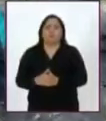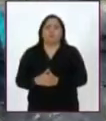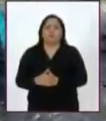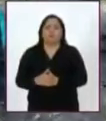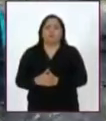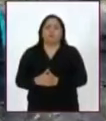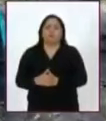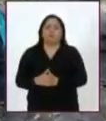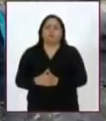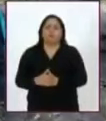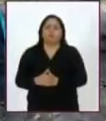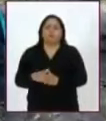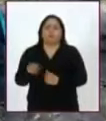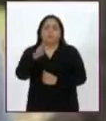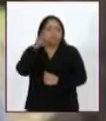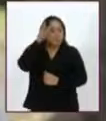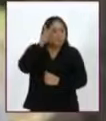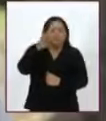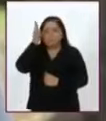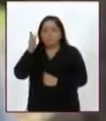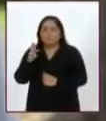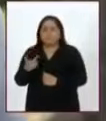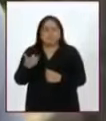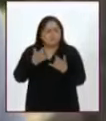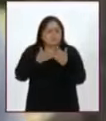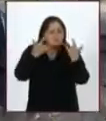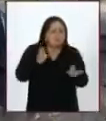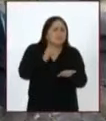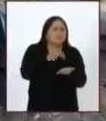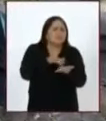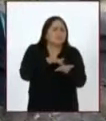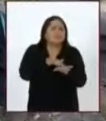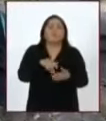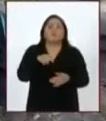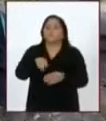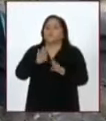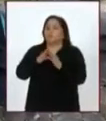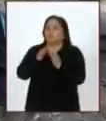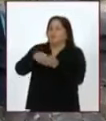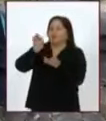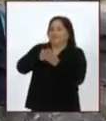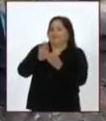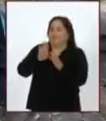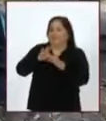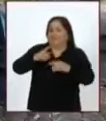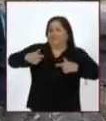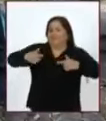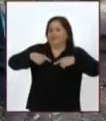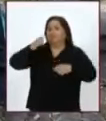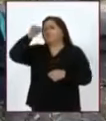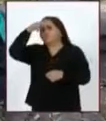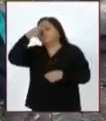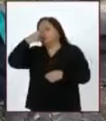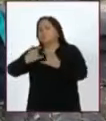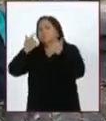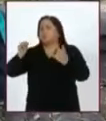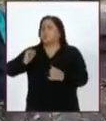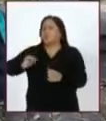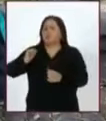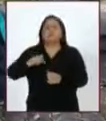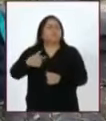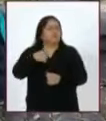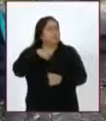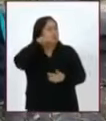Hola. Qué rara. Hola. ¿Qué historietas están leyendo? Una de superhéroes y otra que habla sobre México contemporáneo. Yo alguna vez leí